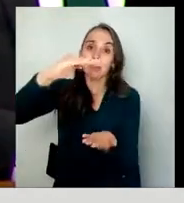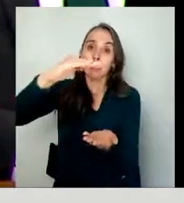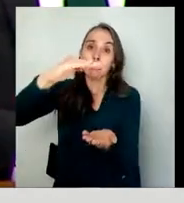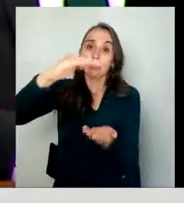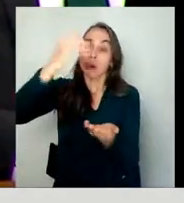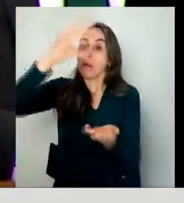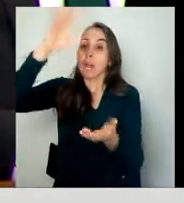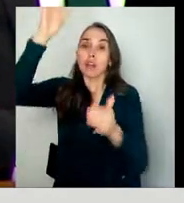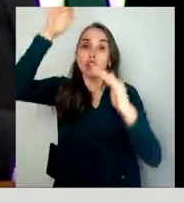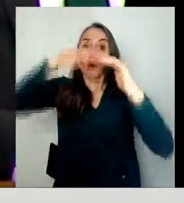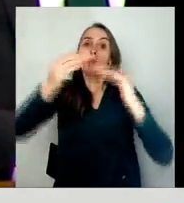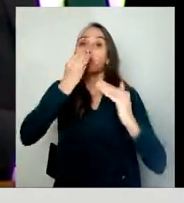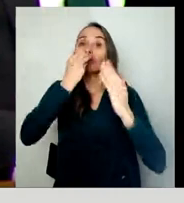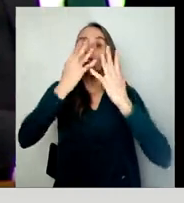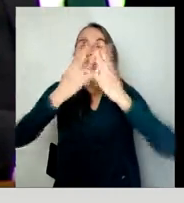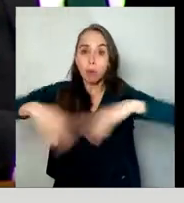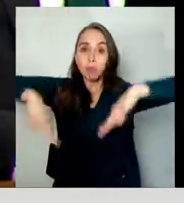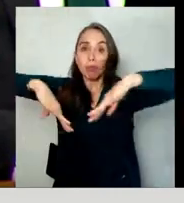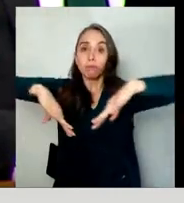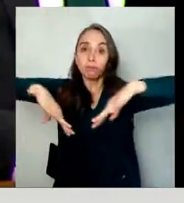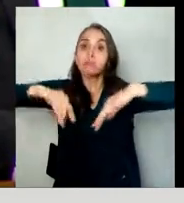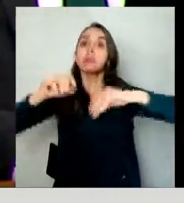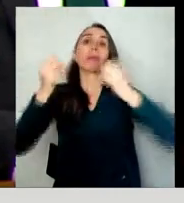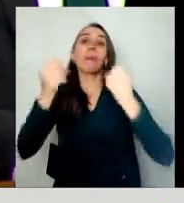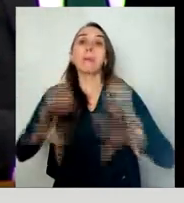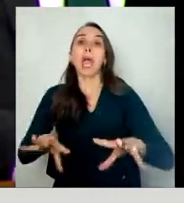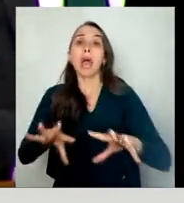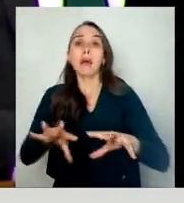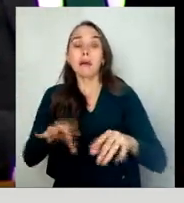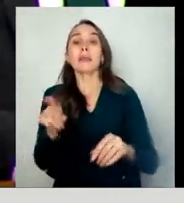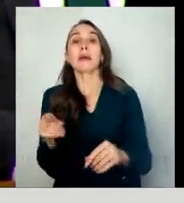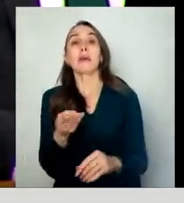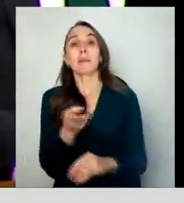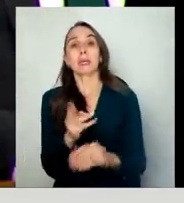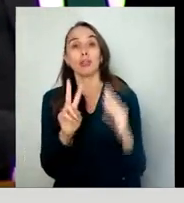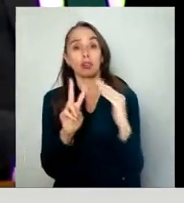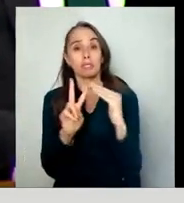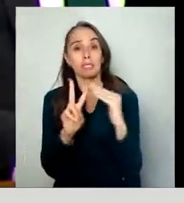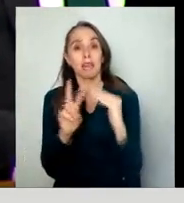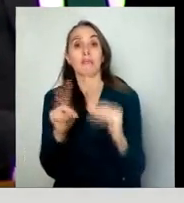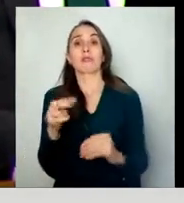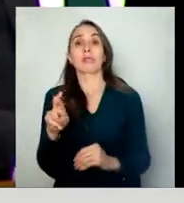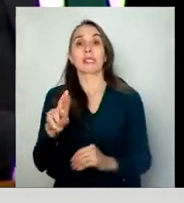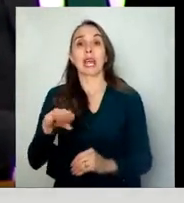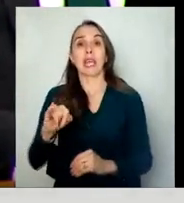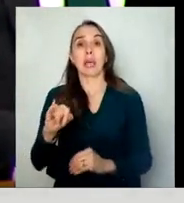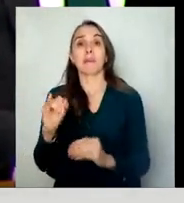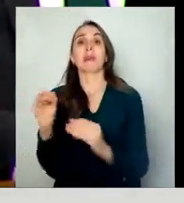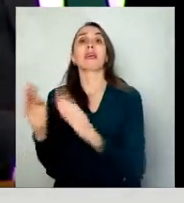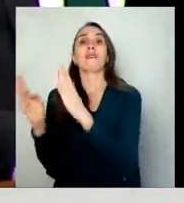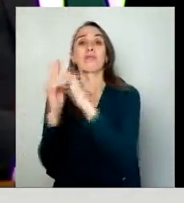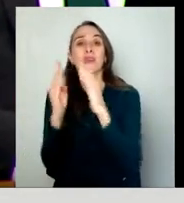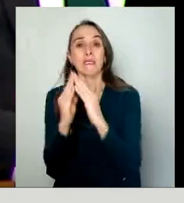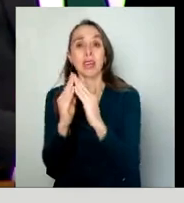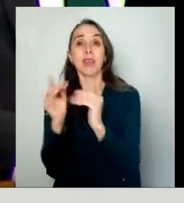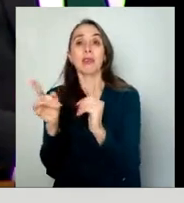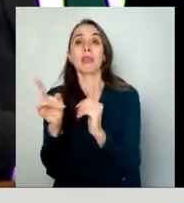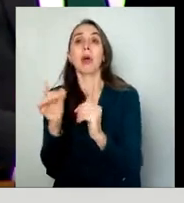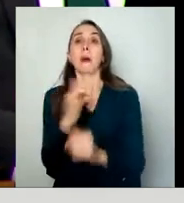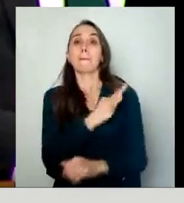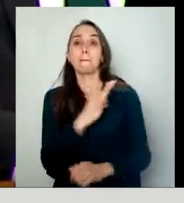todo lo expuesto es que Solicito ya se dice servium a la serie de vivienda y urbanismo y al Ministerio de vivienda